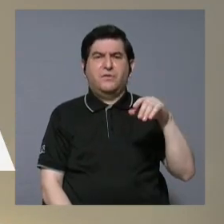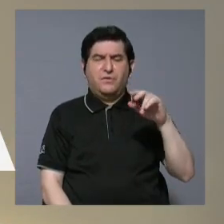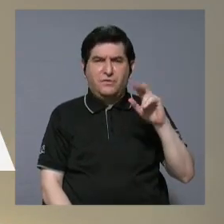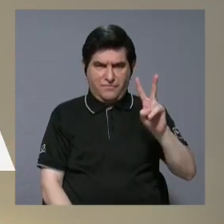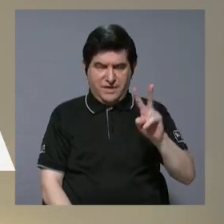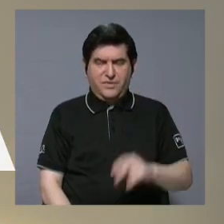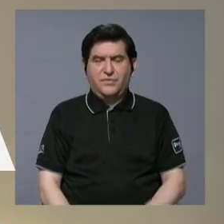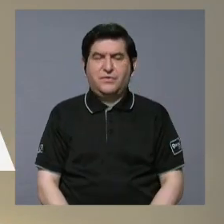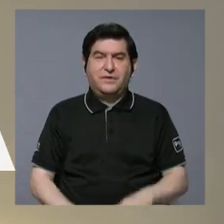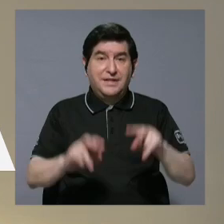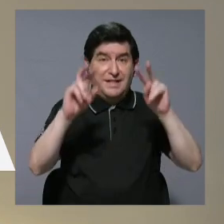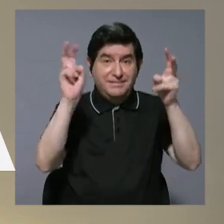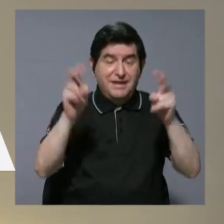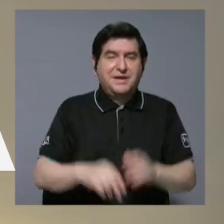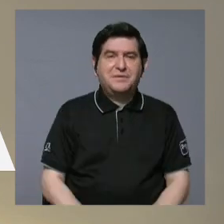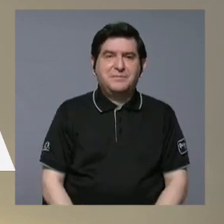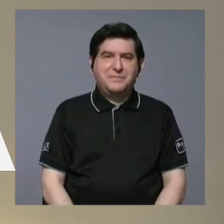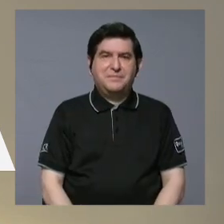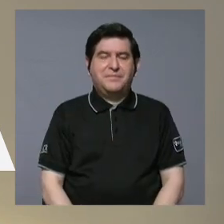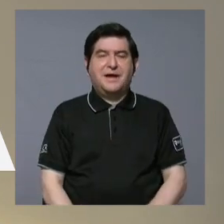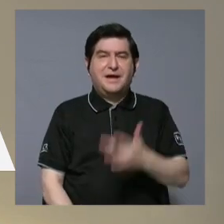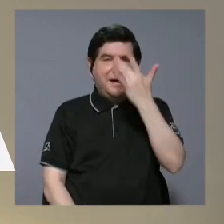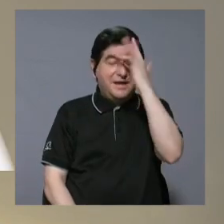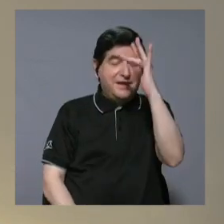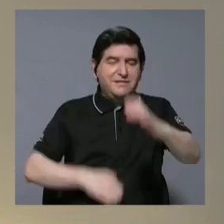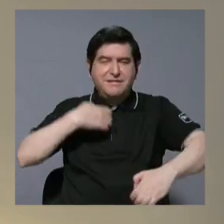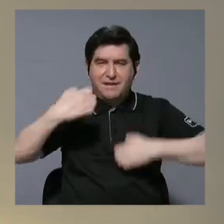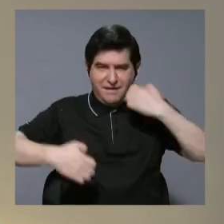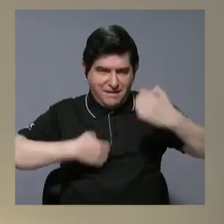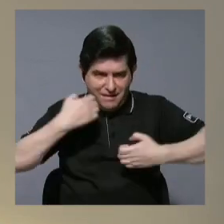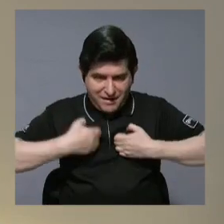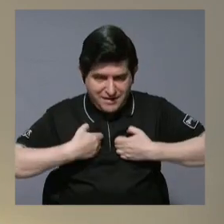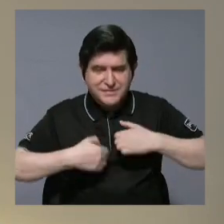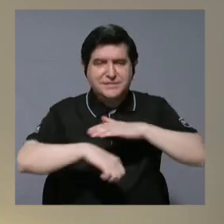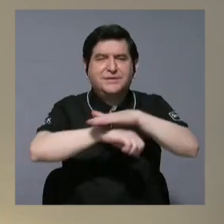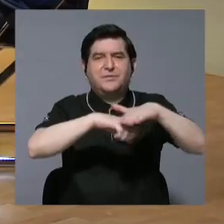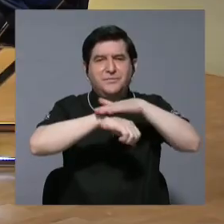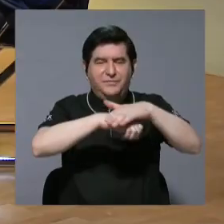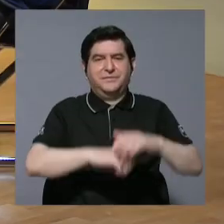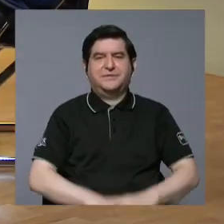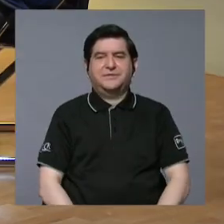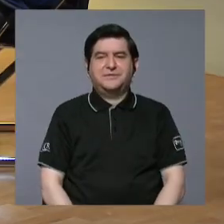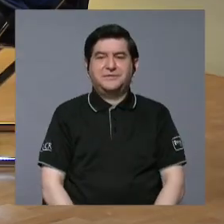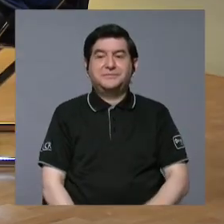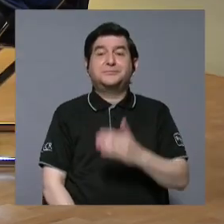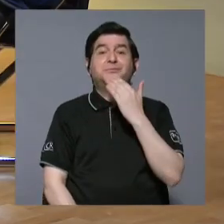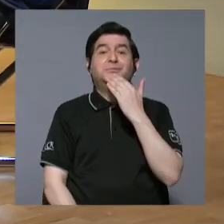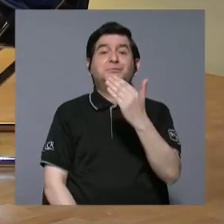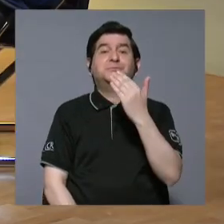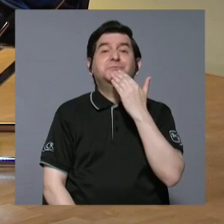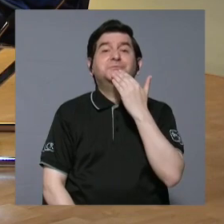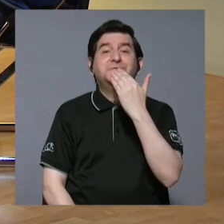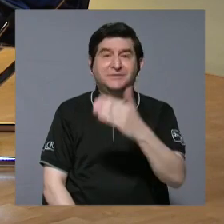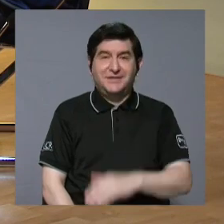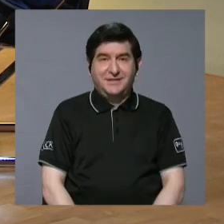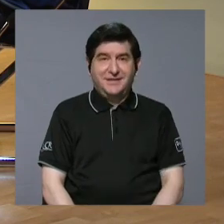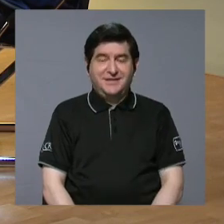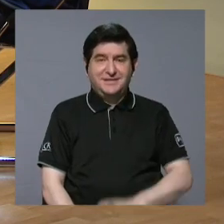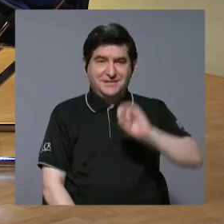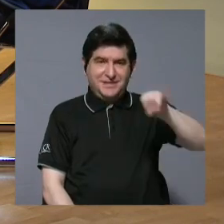tema de inteligencia emocional. Por favor, don Gustavo. Muchas gracias,